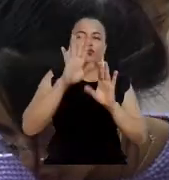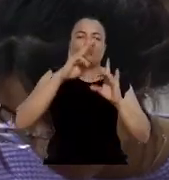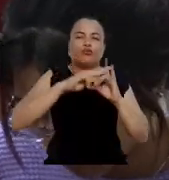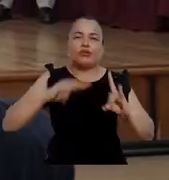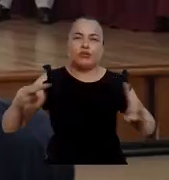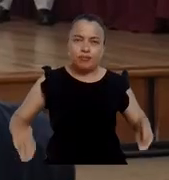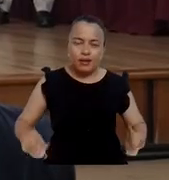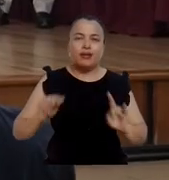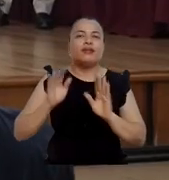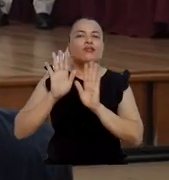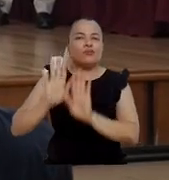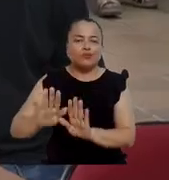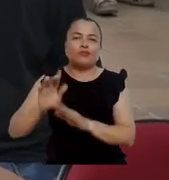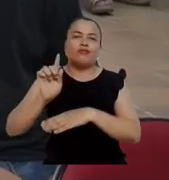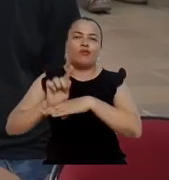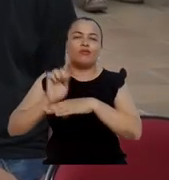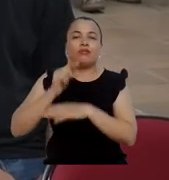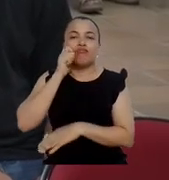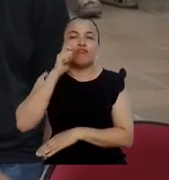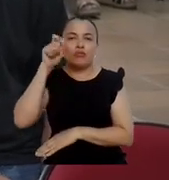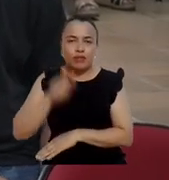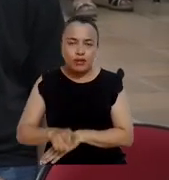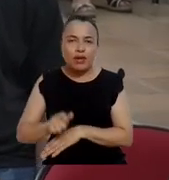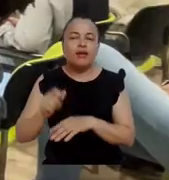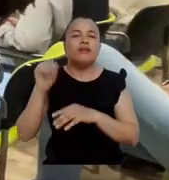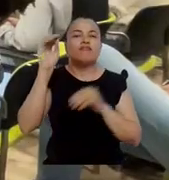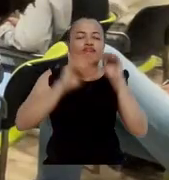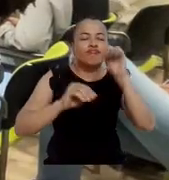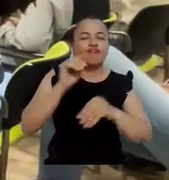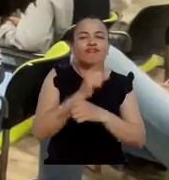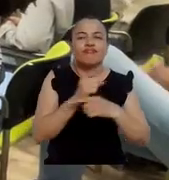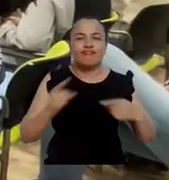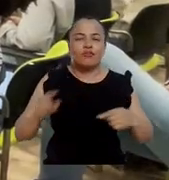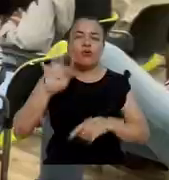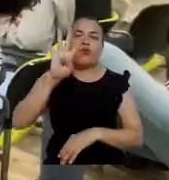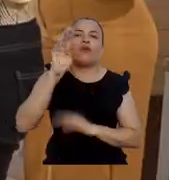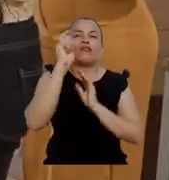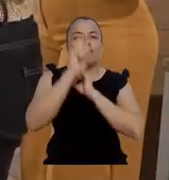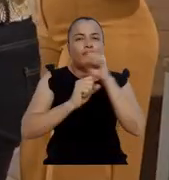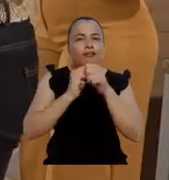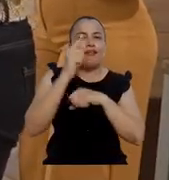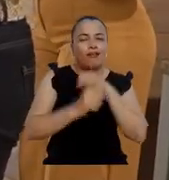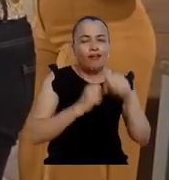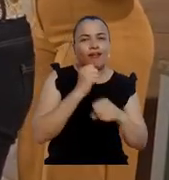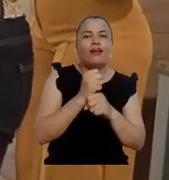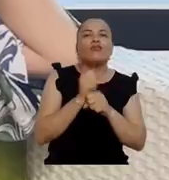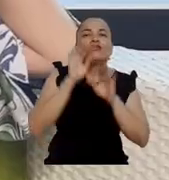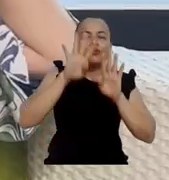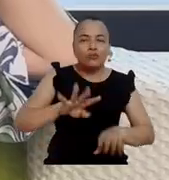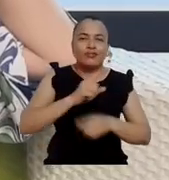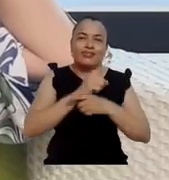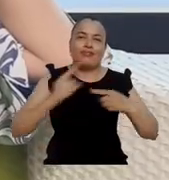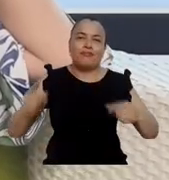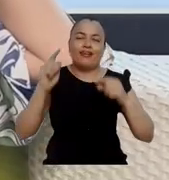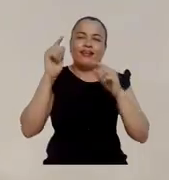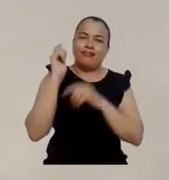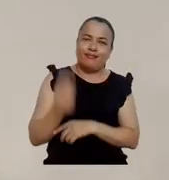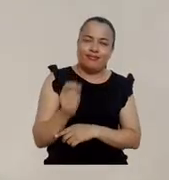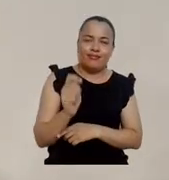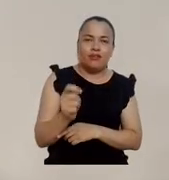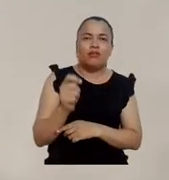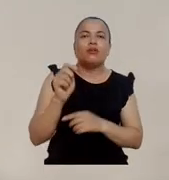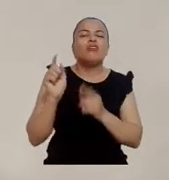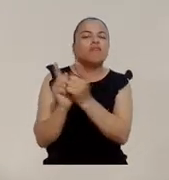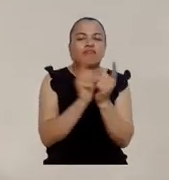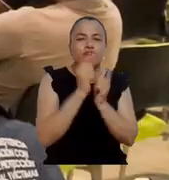Con éxito, la Universidad del Magdalena, a través de la Facultad de Humanidades, desarrolló la cuarta edición de la Semana del Derecho, un encuentro